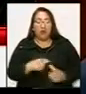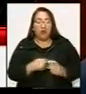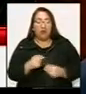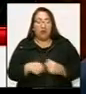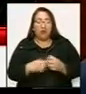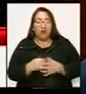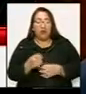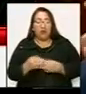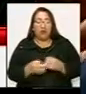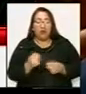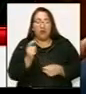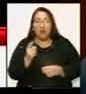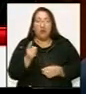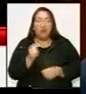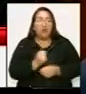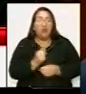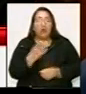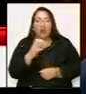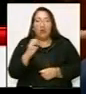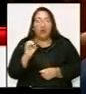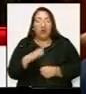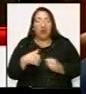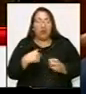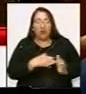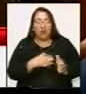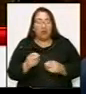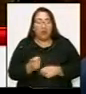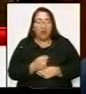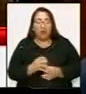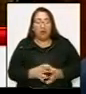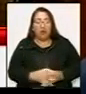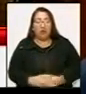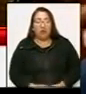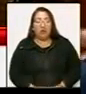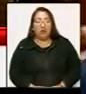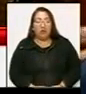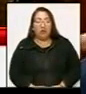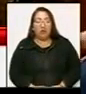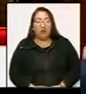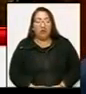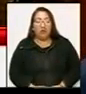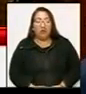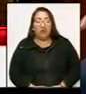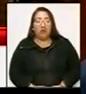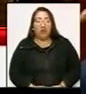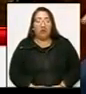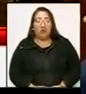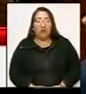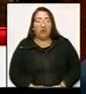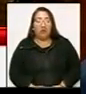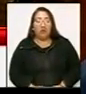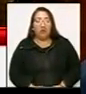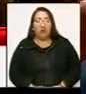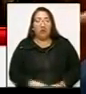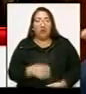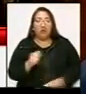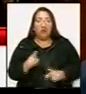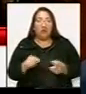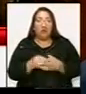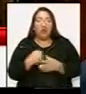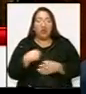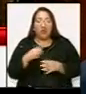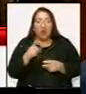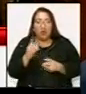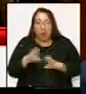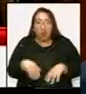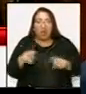repito y reitero, yo creo que hasta con el 30% debería ser lo más razonable, pero previendo y solicitando que se haga